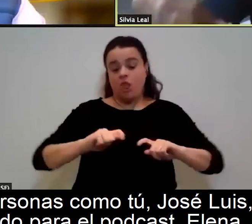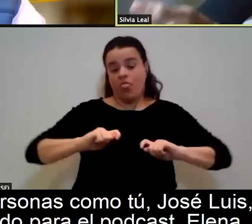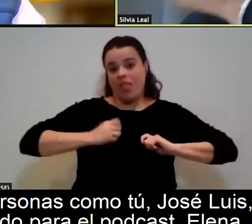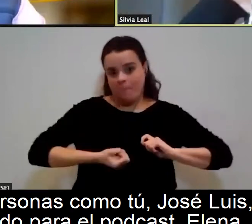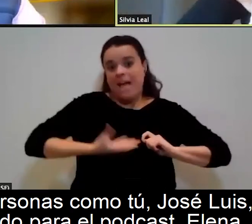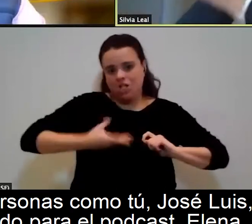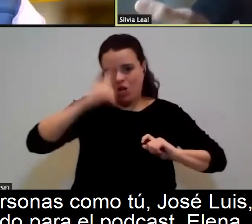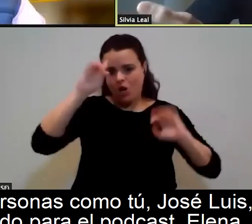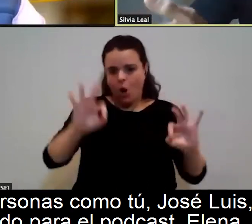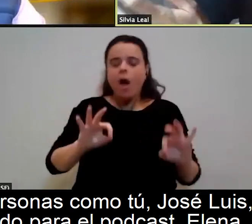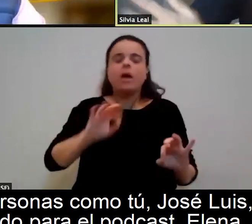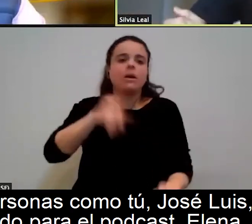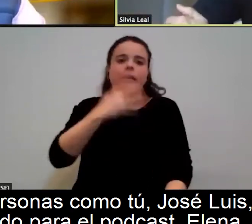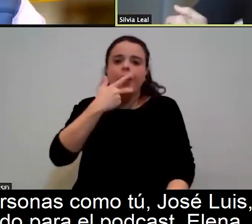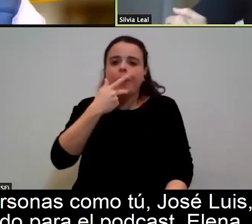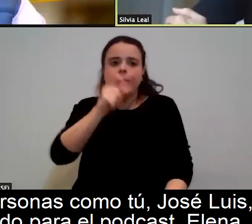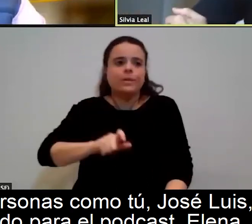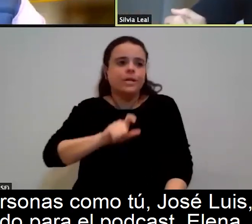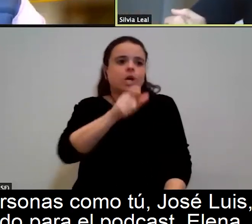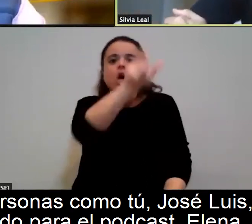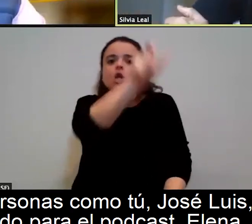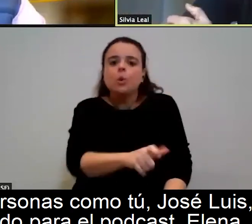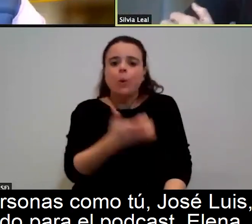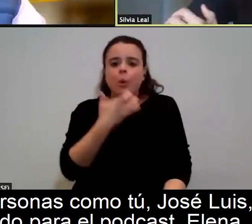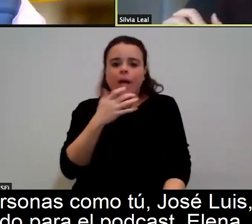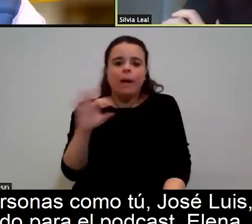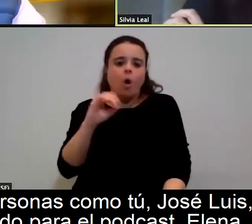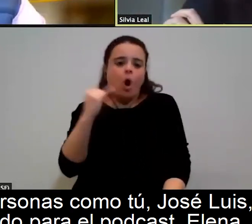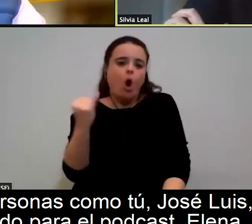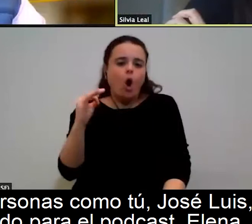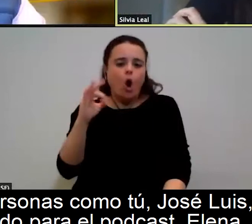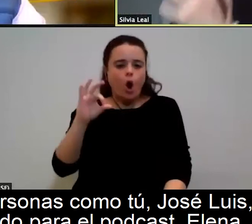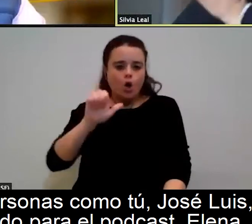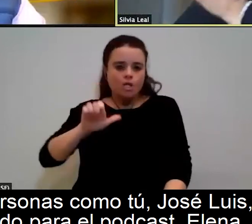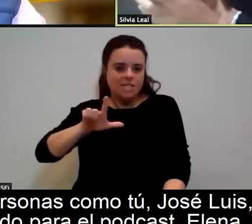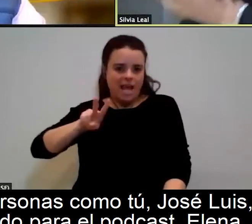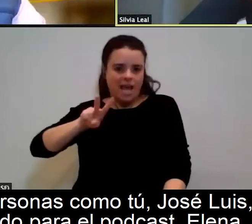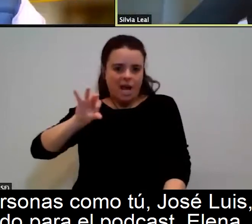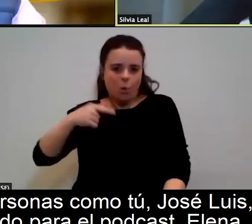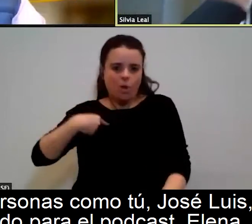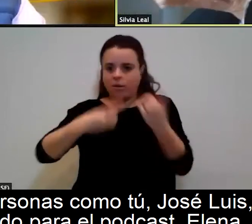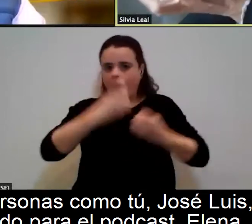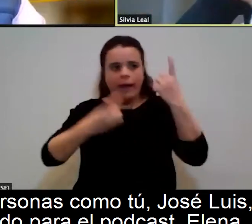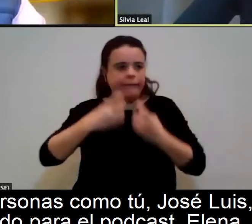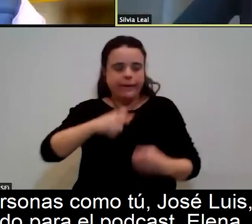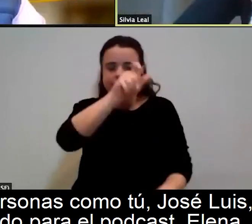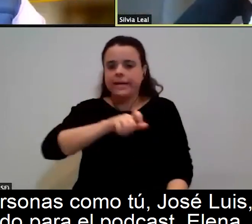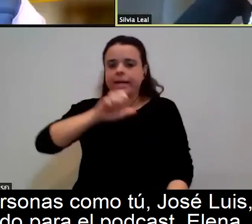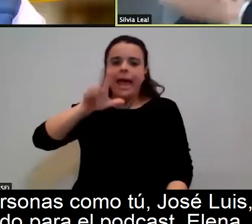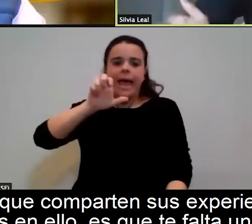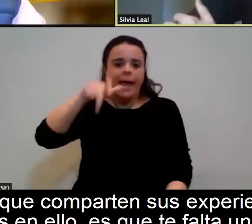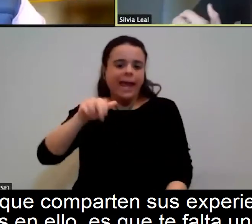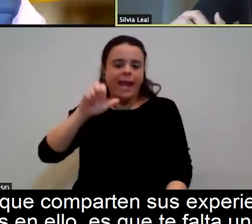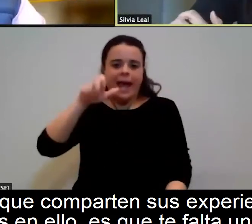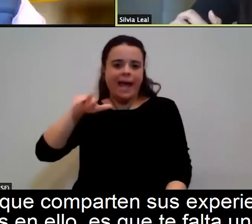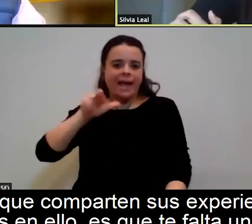personas pues, como tú, como José Luis, como tantos otros, ¿no? Que estoy entrevistando para el podcast. Elena, mañana Enrique, la otra Elena,